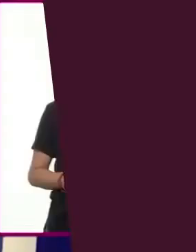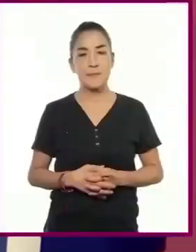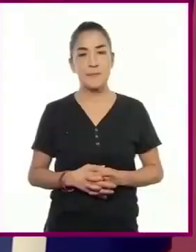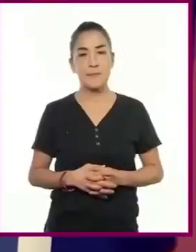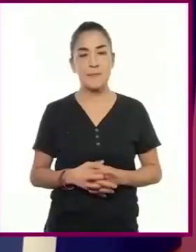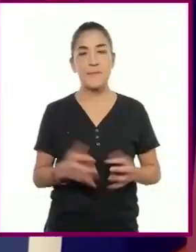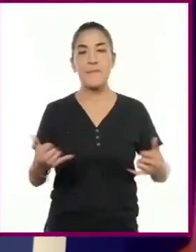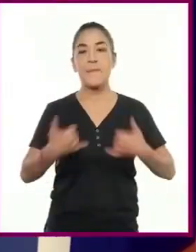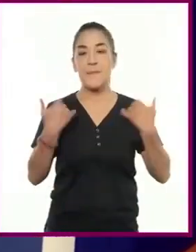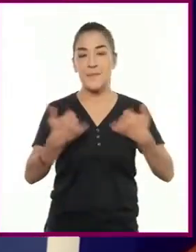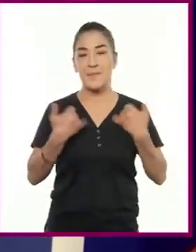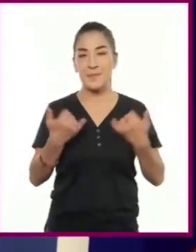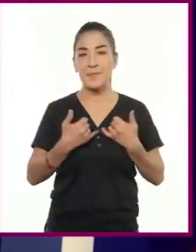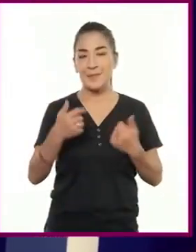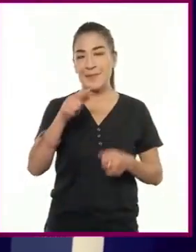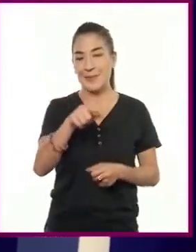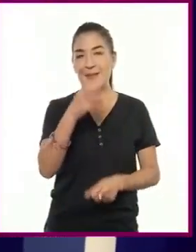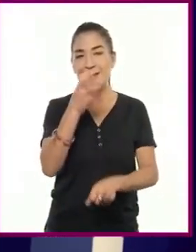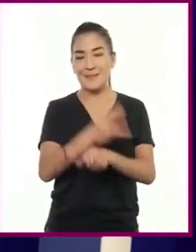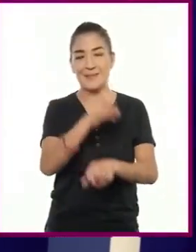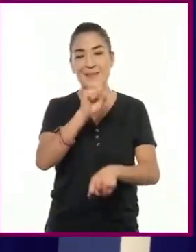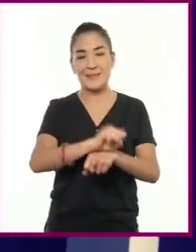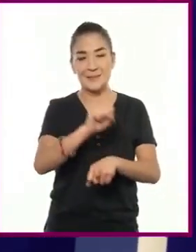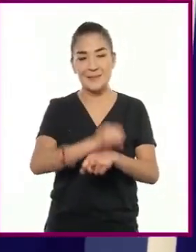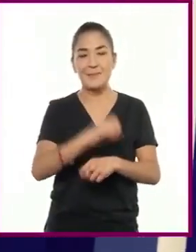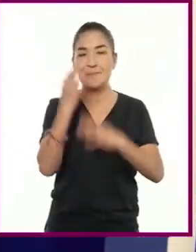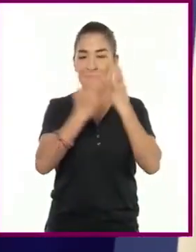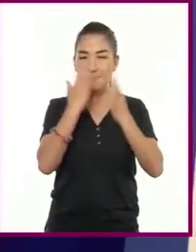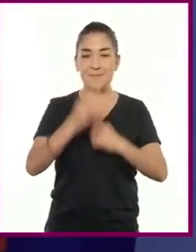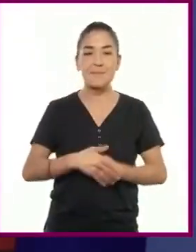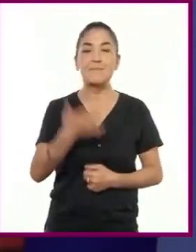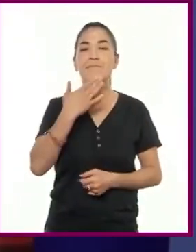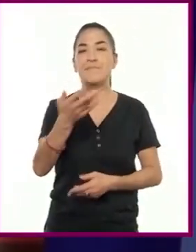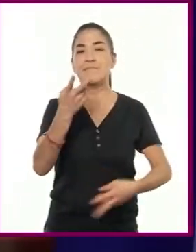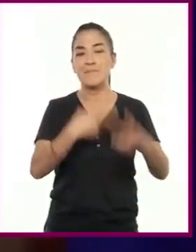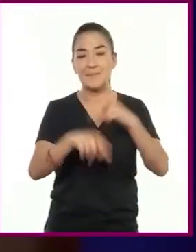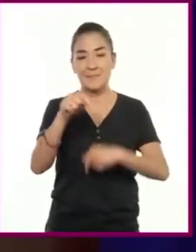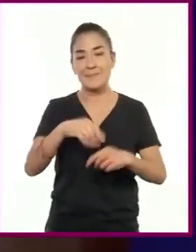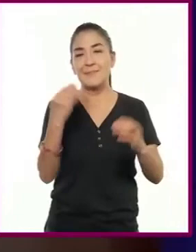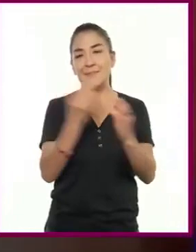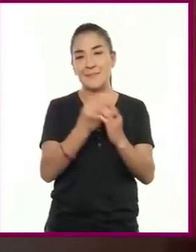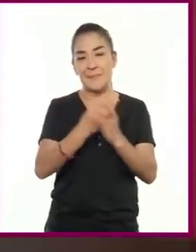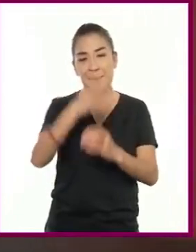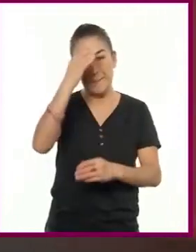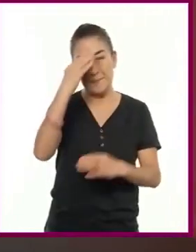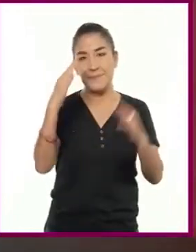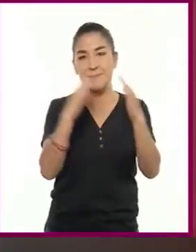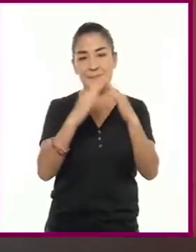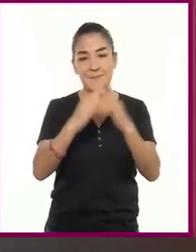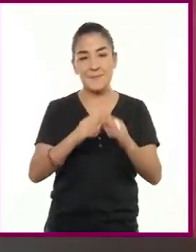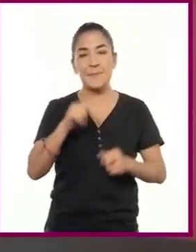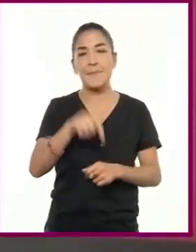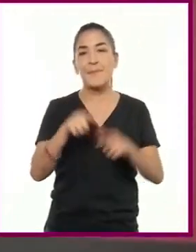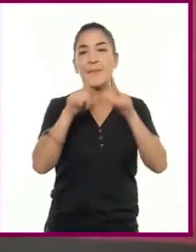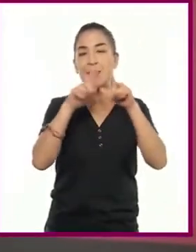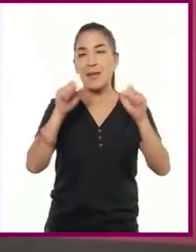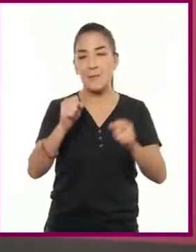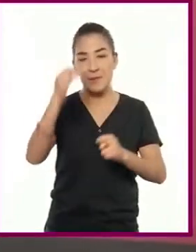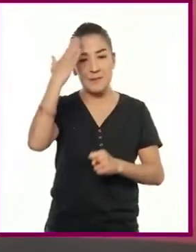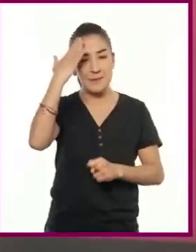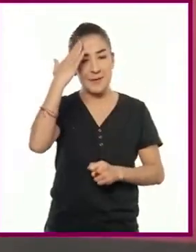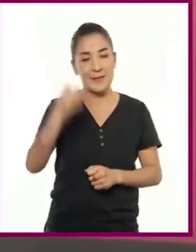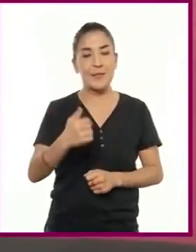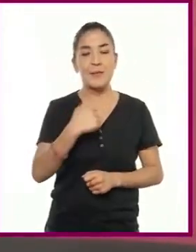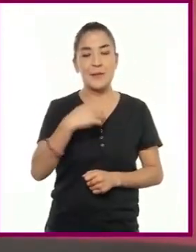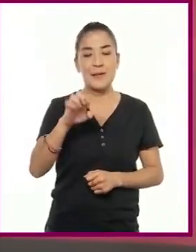Jóvenes de tercer grado de secundaria, sean bienvenidas y bienvenidos a esta sesión de Aprende en Casa de la asignatura de Lengua Materna. Soy